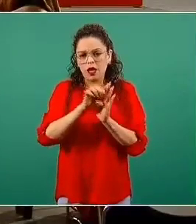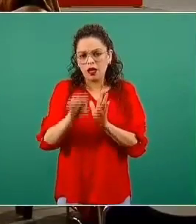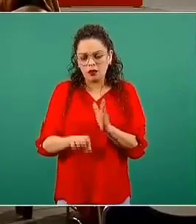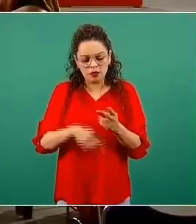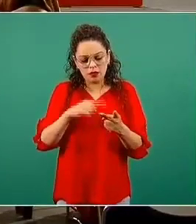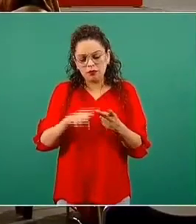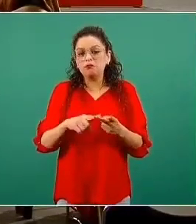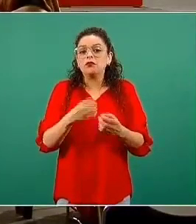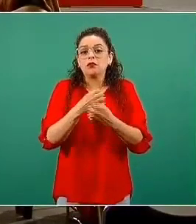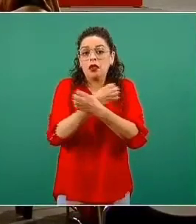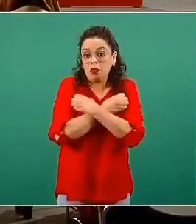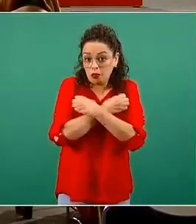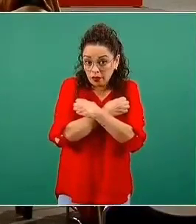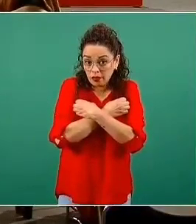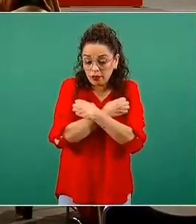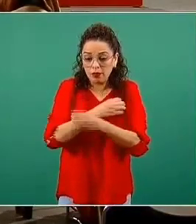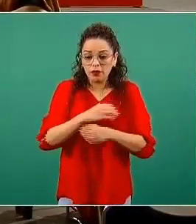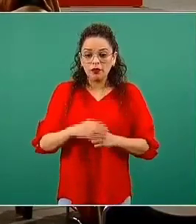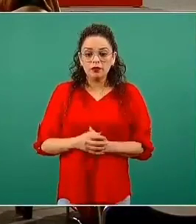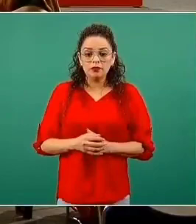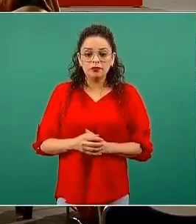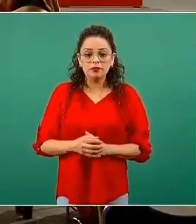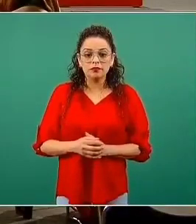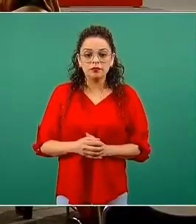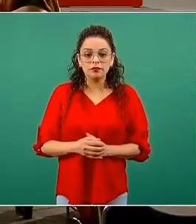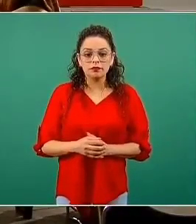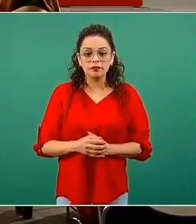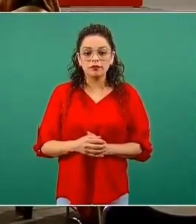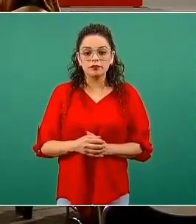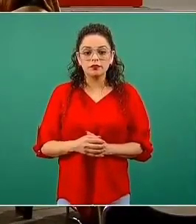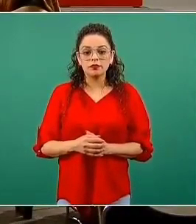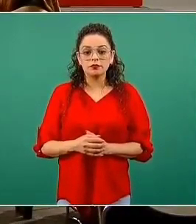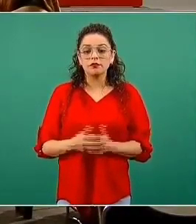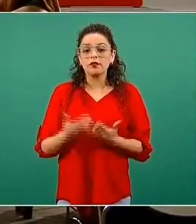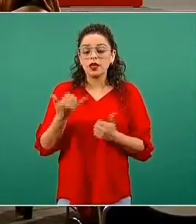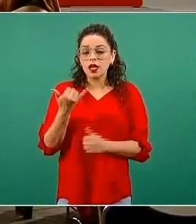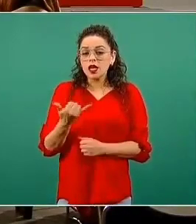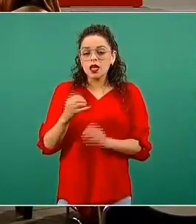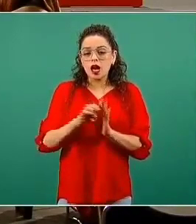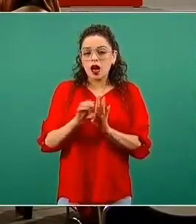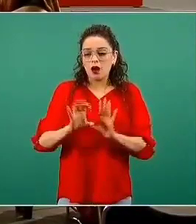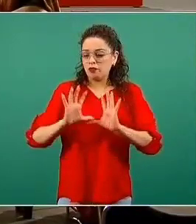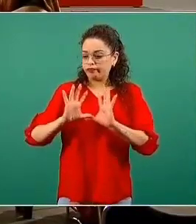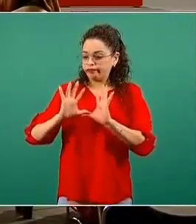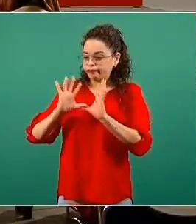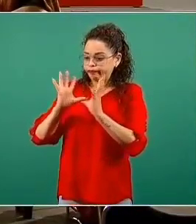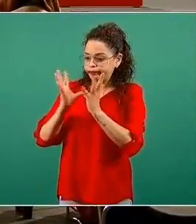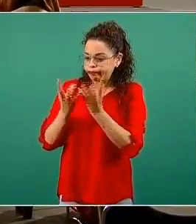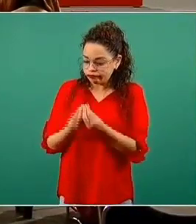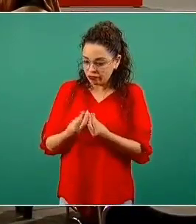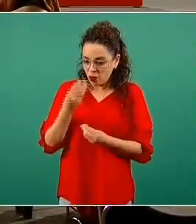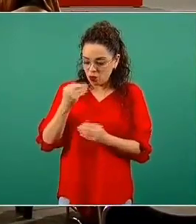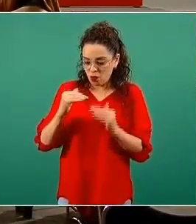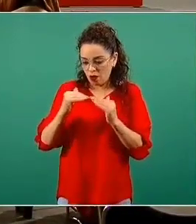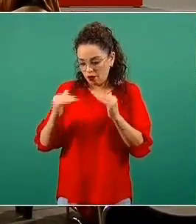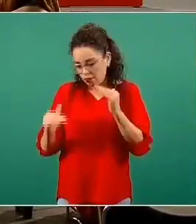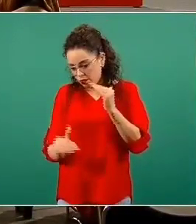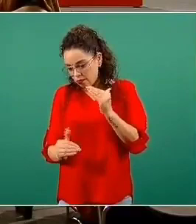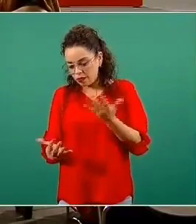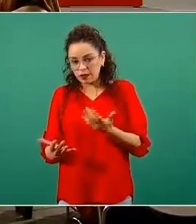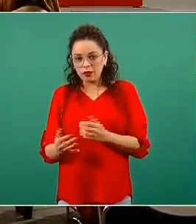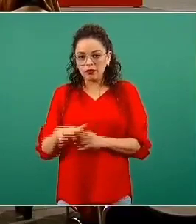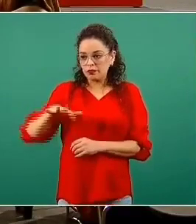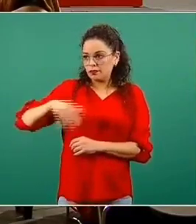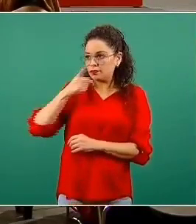educativos, y también desigualdades que se acumulan, ¿no? Por ejemplo, en el caso que mencionaba el doctor